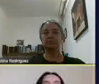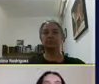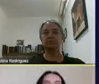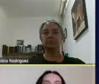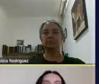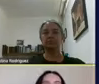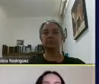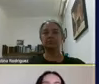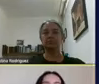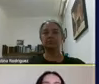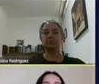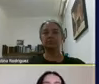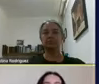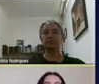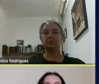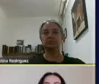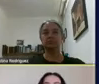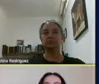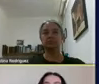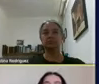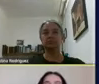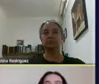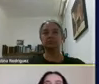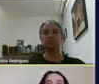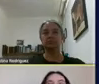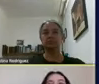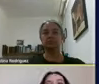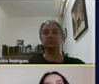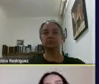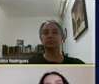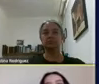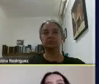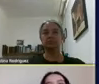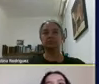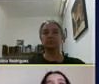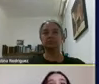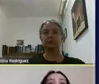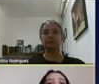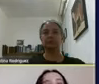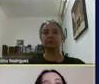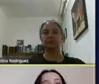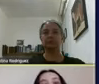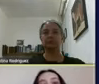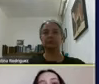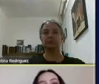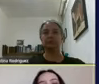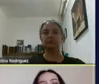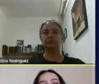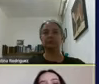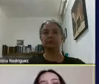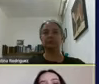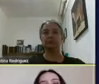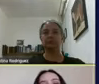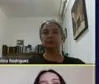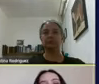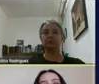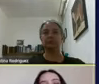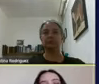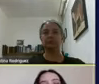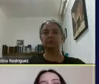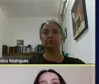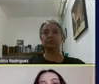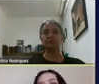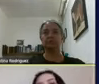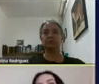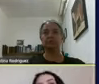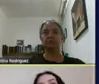sean unipodales. ¿A qué me refiero? En que tengas que soportar peso solo con un pie. En este caso, tanto el